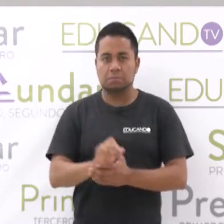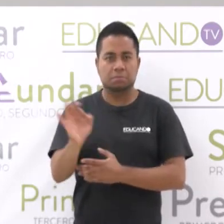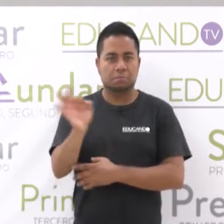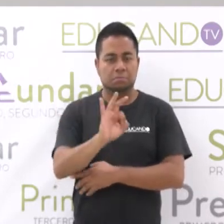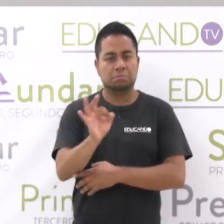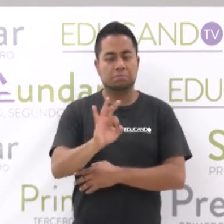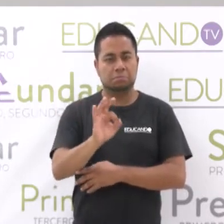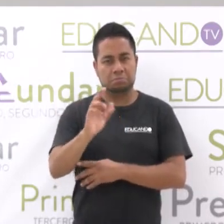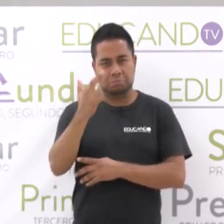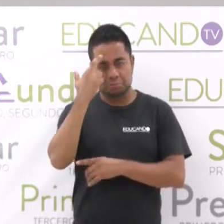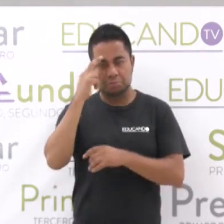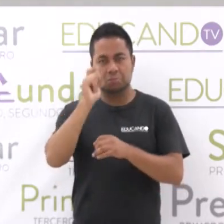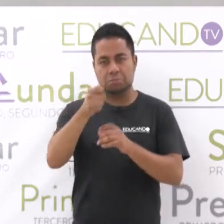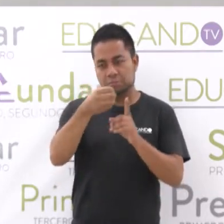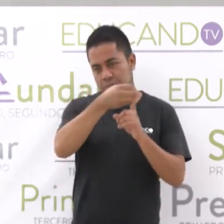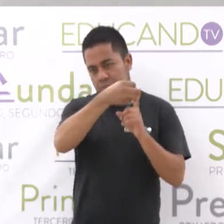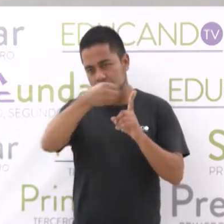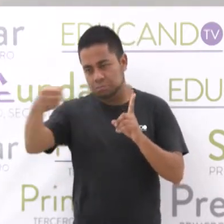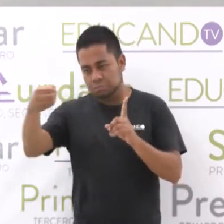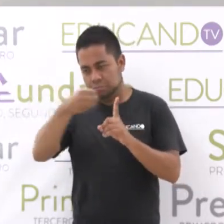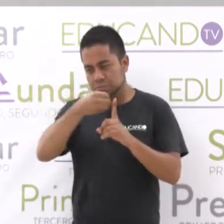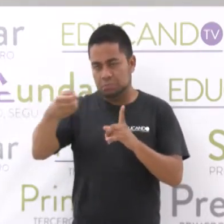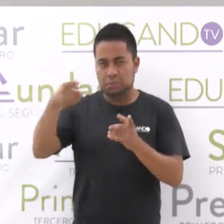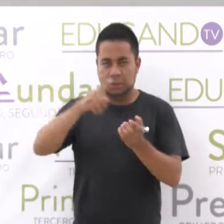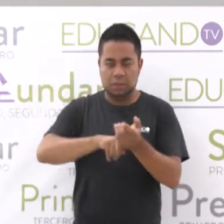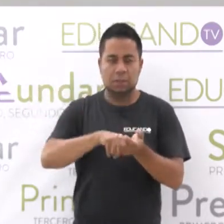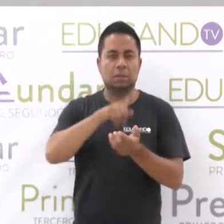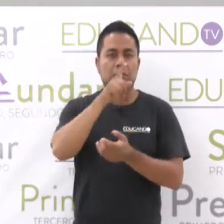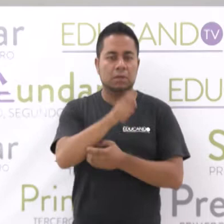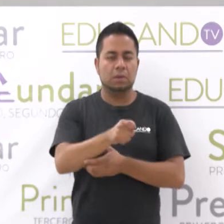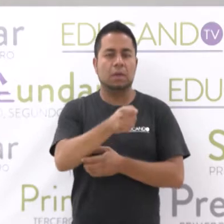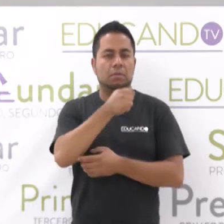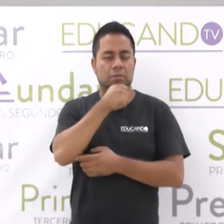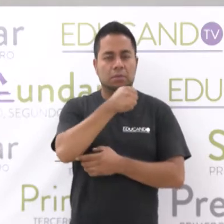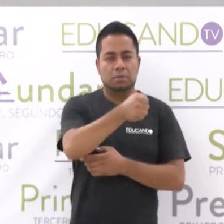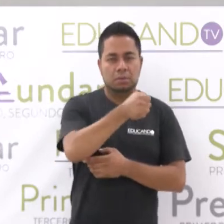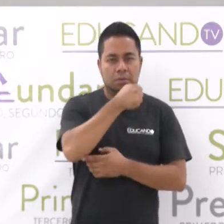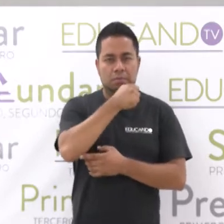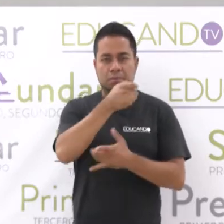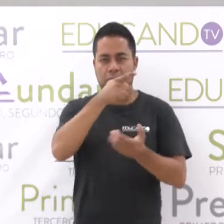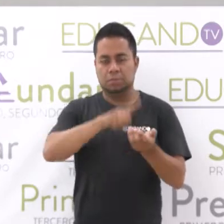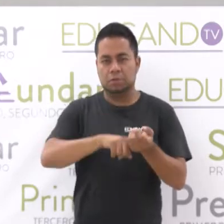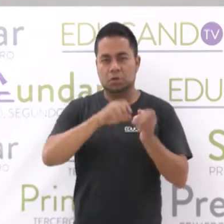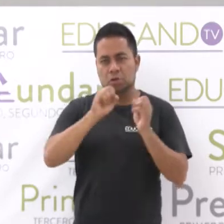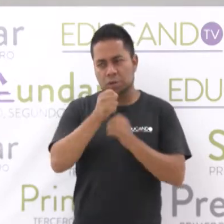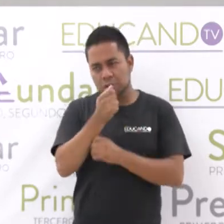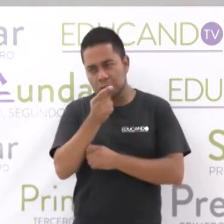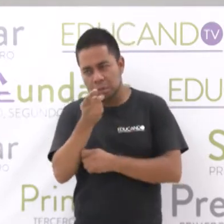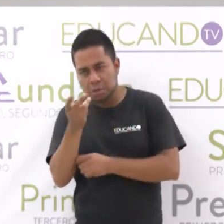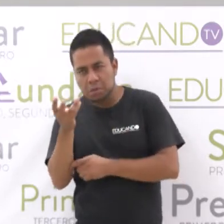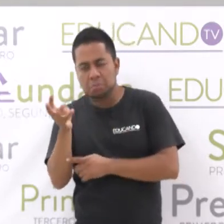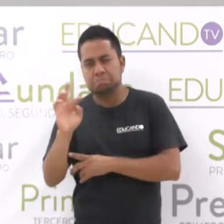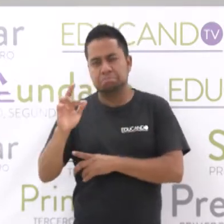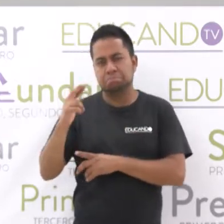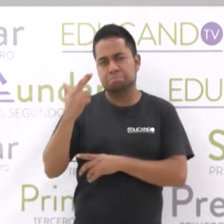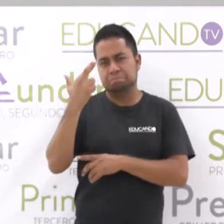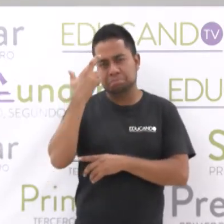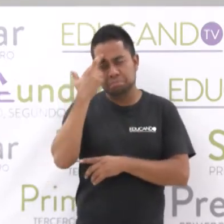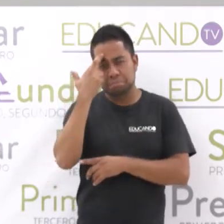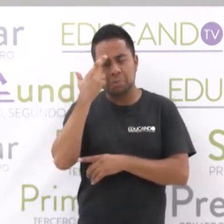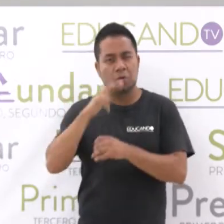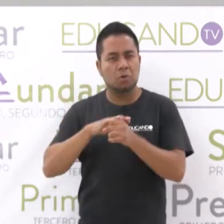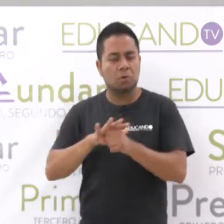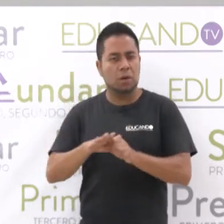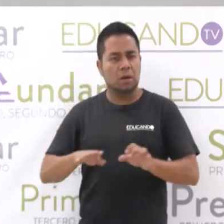mejor recuerdan la estructura del reportaje. O a lo mejor algunos otros recuerdan